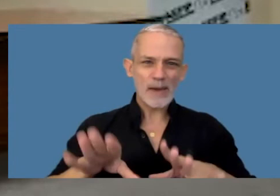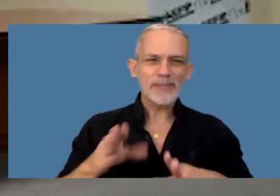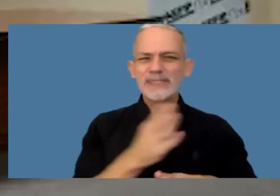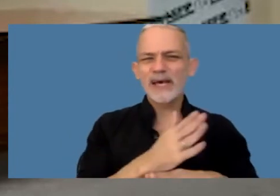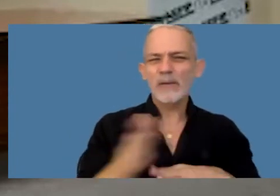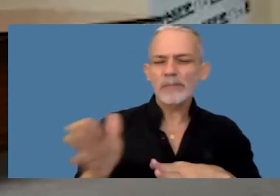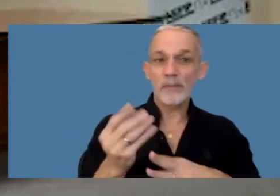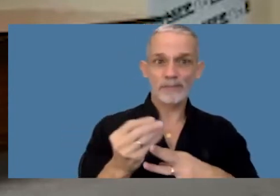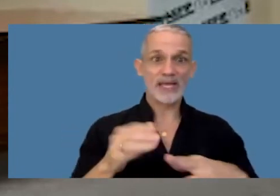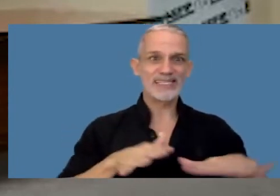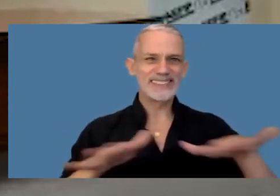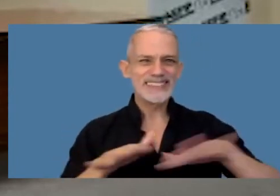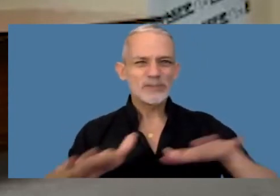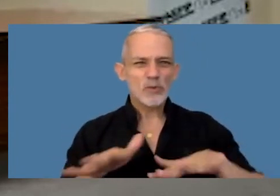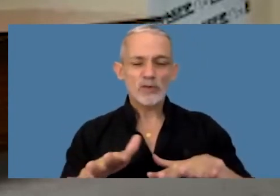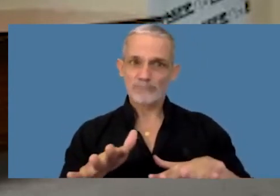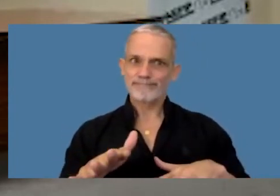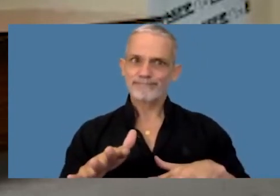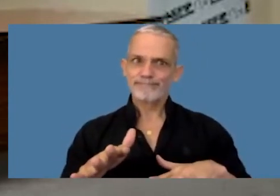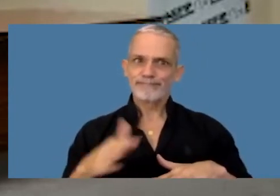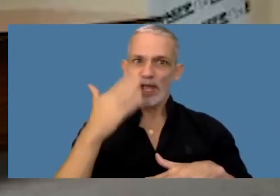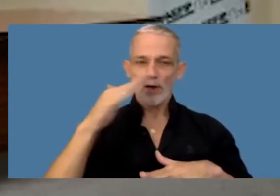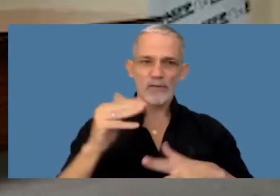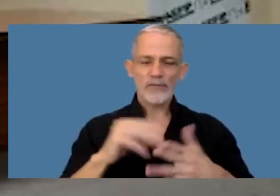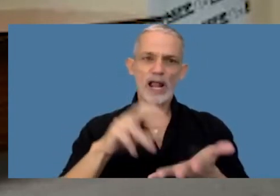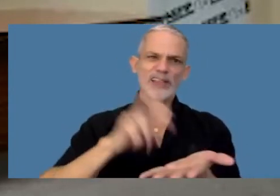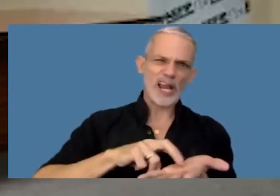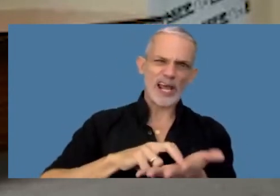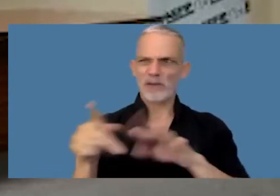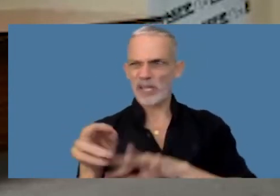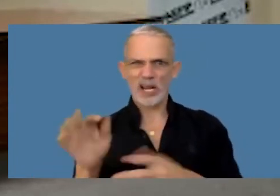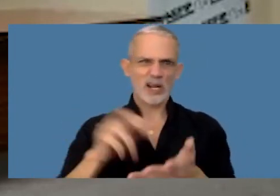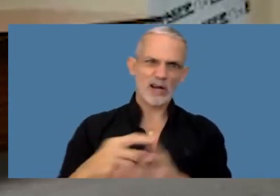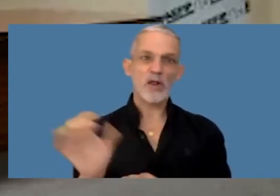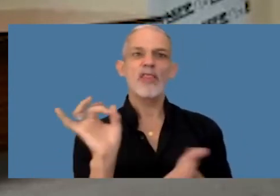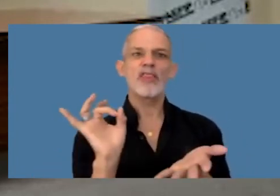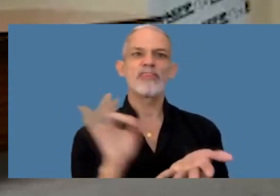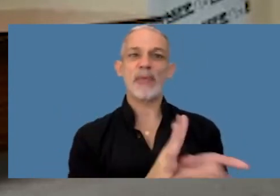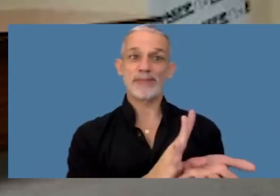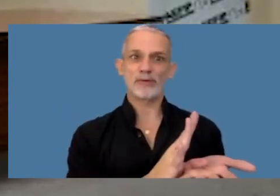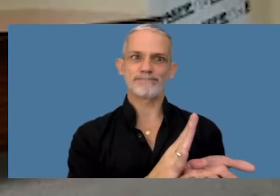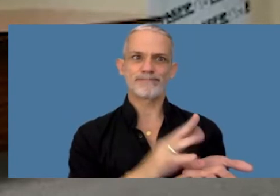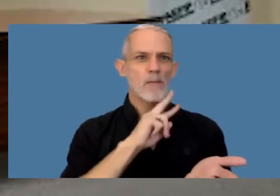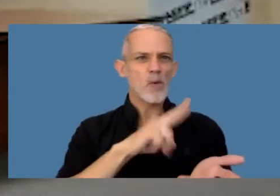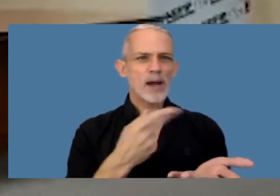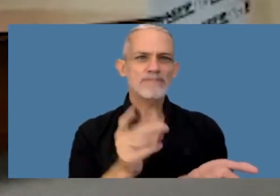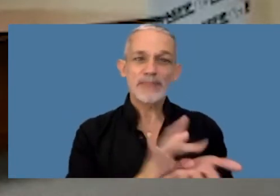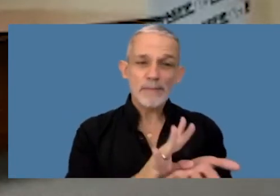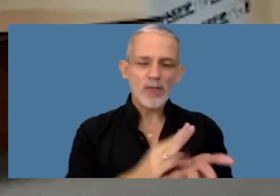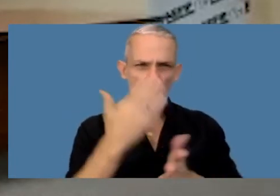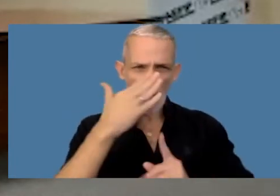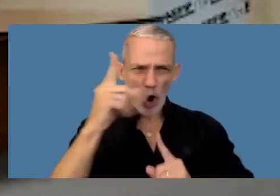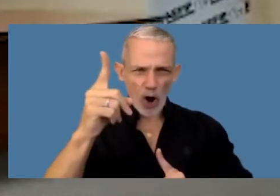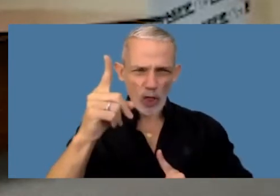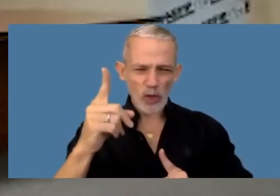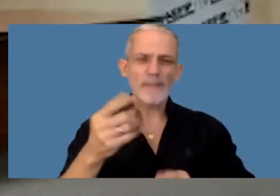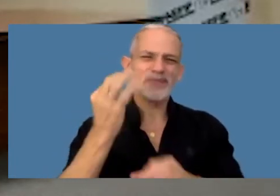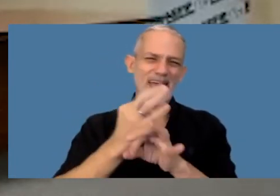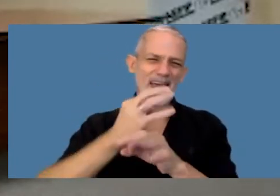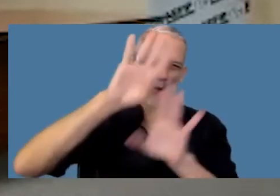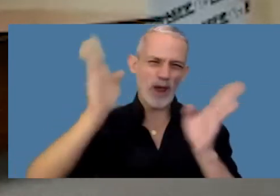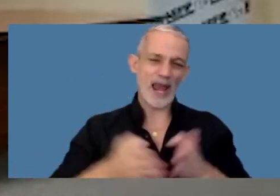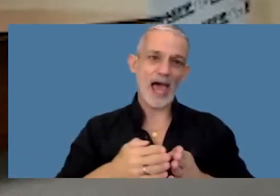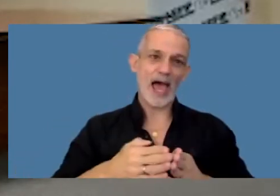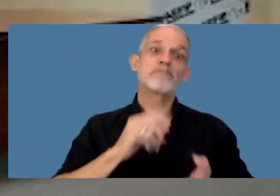una situación en la cual termina un intercambio telegráfico y un despido. Toda la tramitación en Córdoba, un colegio